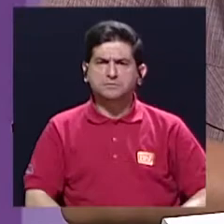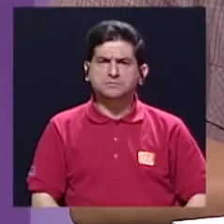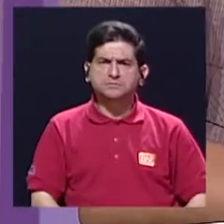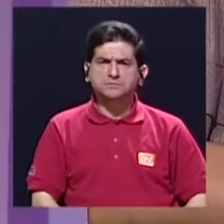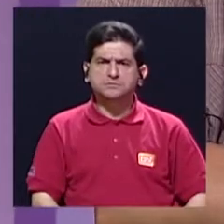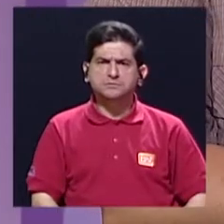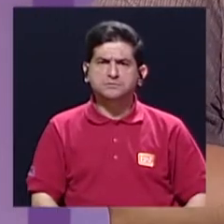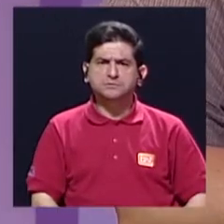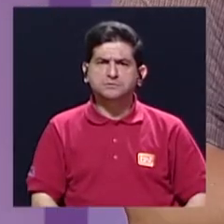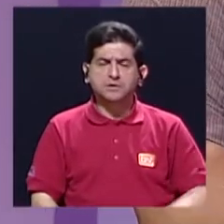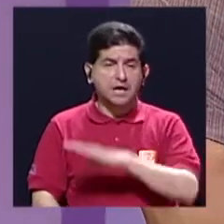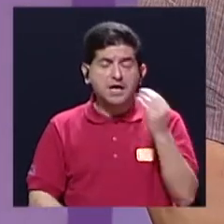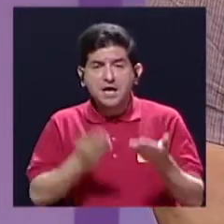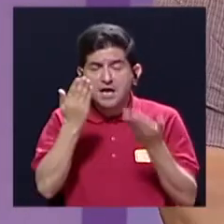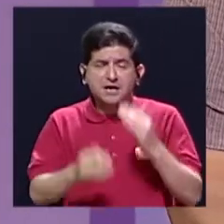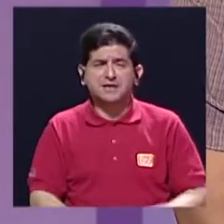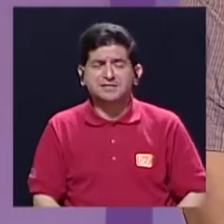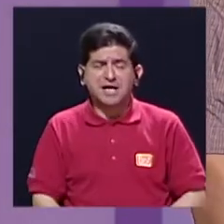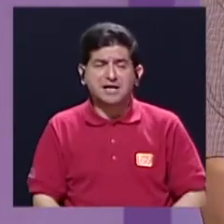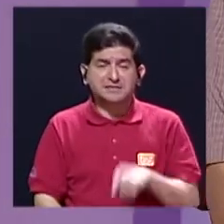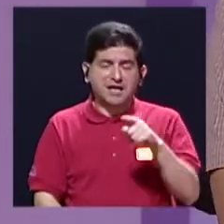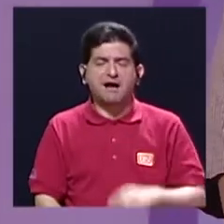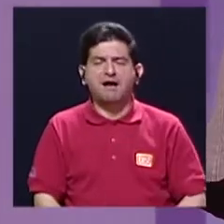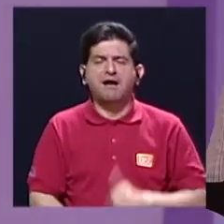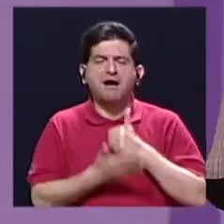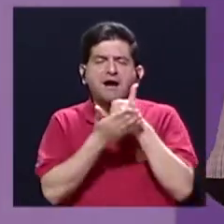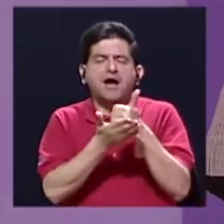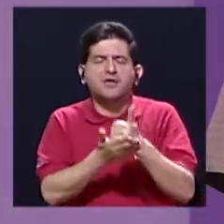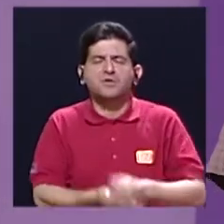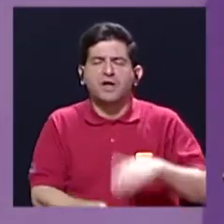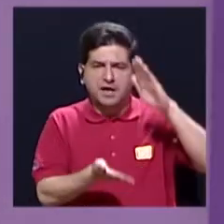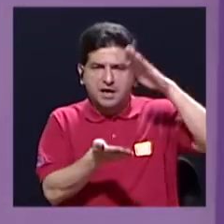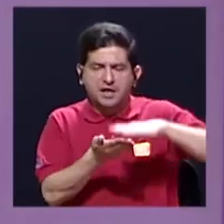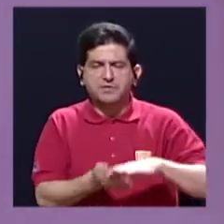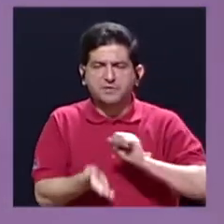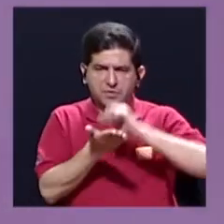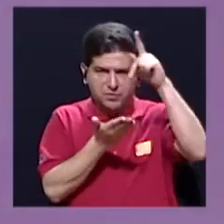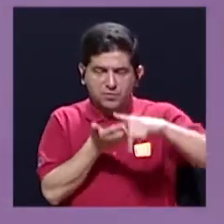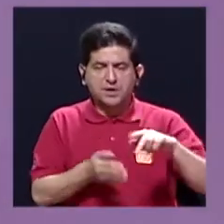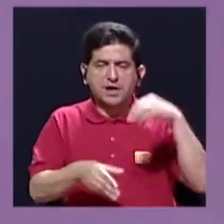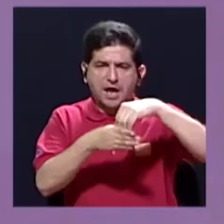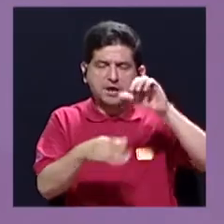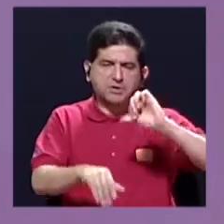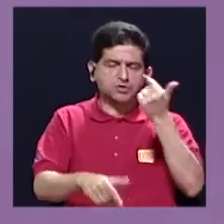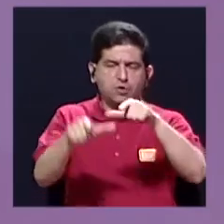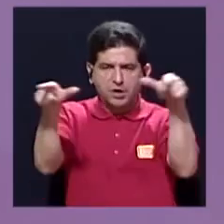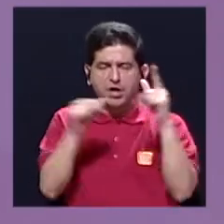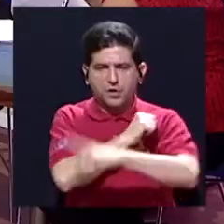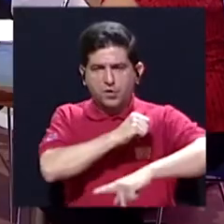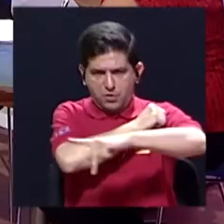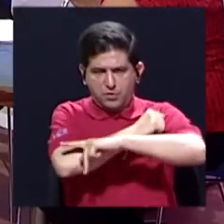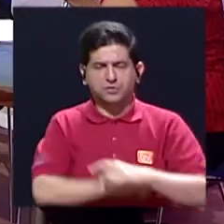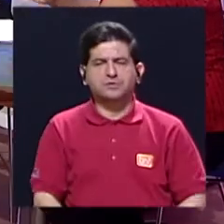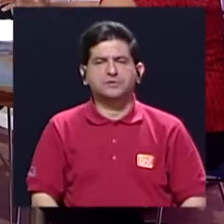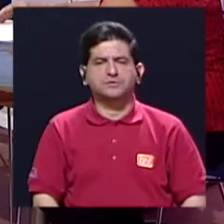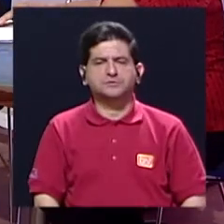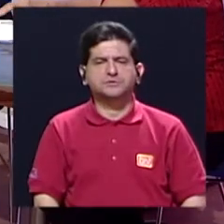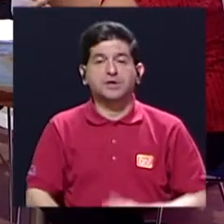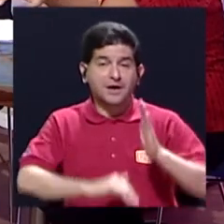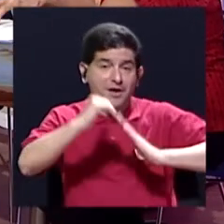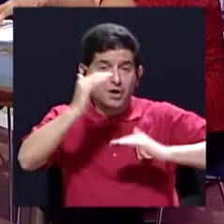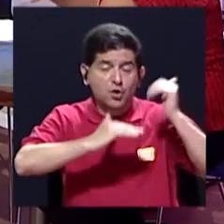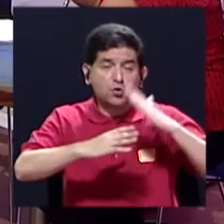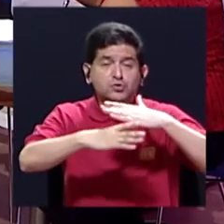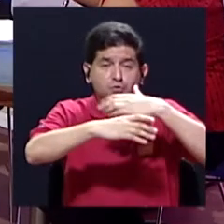¿Y qué descongestionaría un poco la zona de San Pedro e invertiría en otras zonas del país? Sí, hay un tema, cuando se hace una